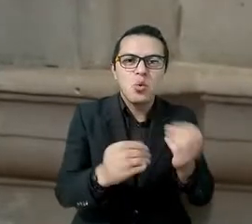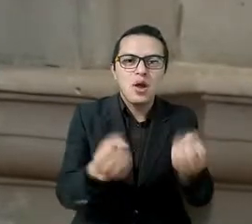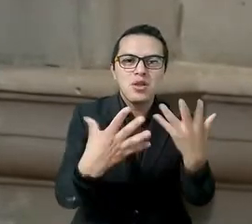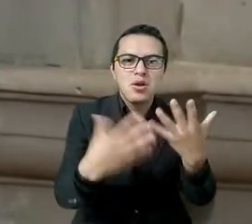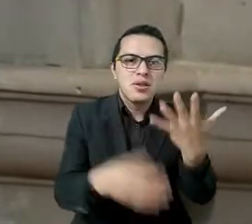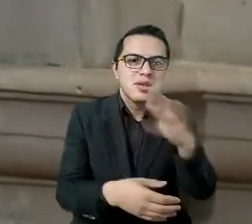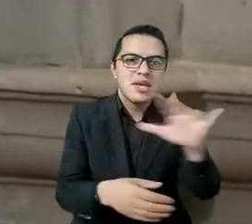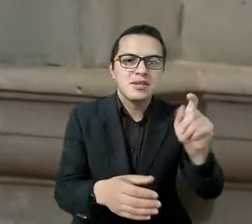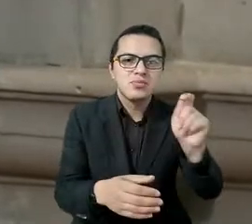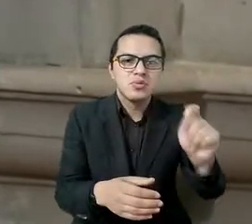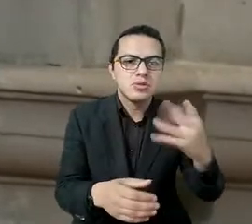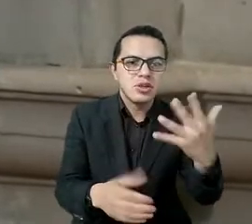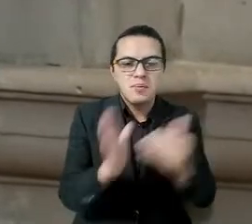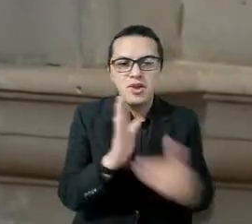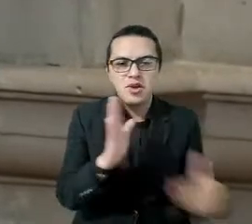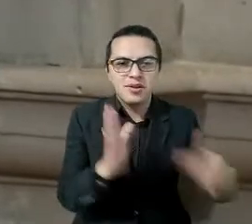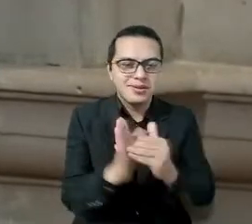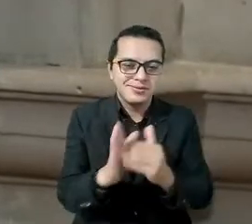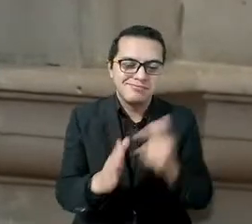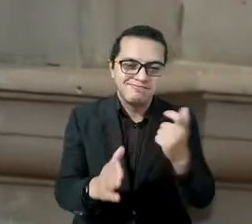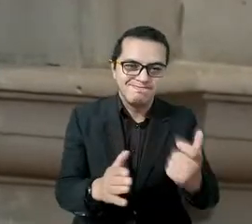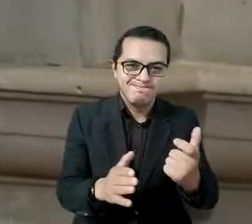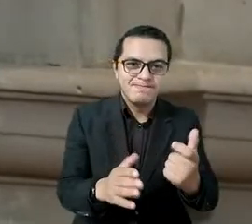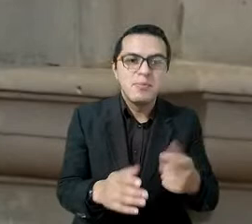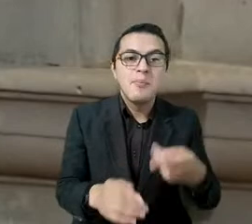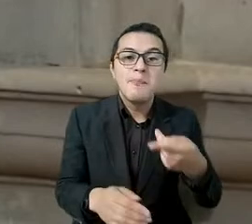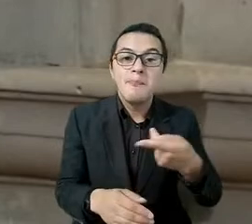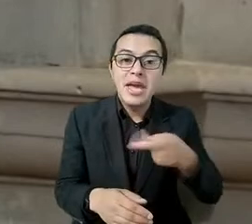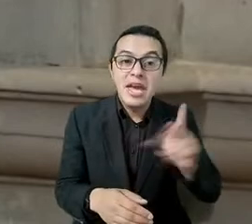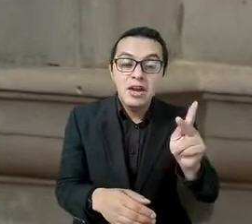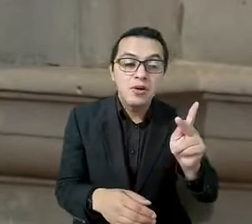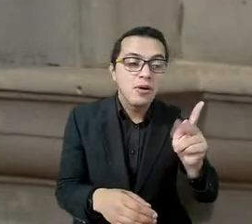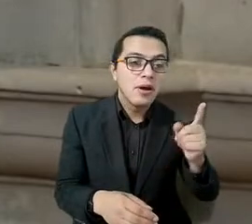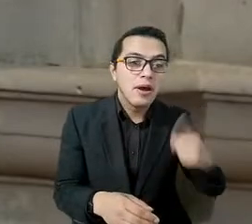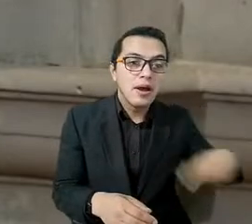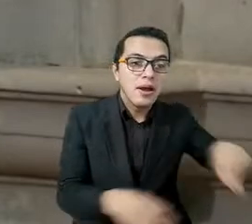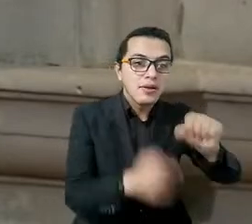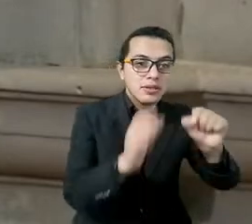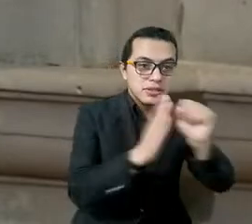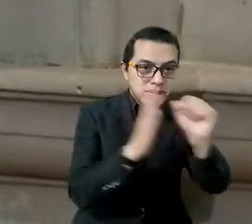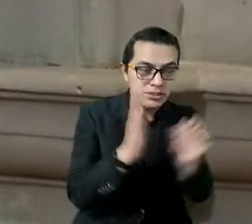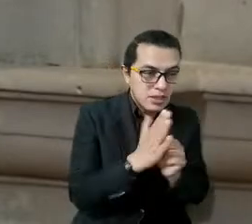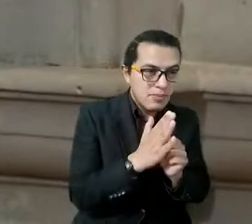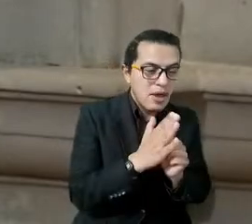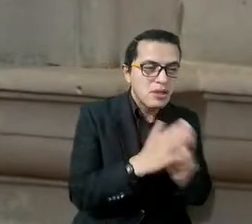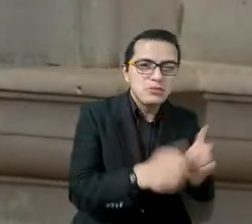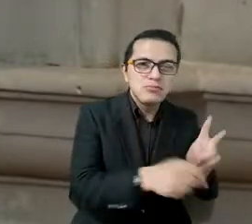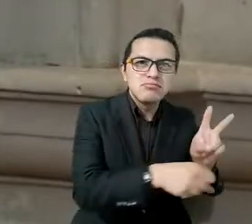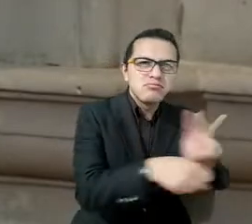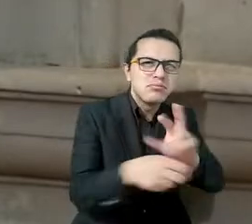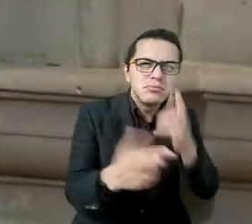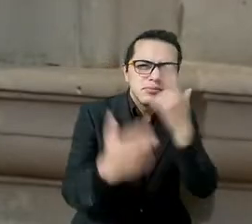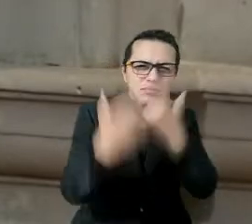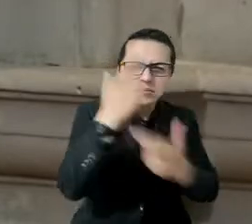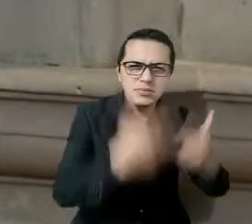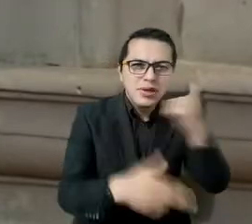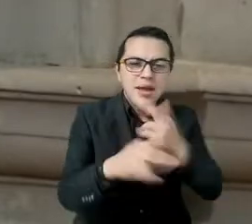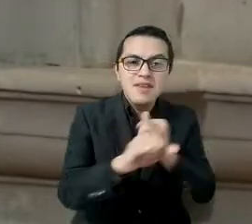el sistema de monitoreo de infraestructura en la salud informa que a nivel nacional se cuenta